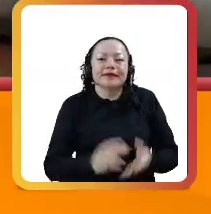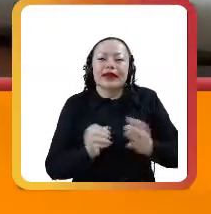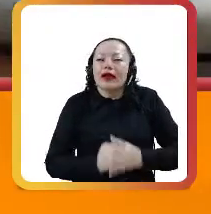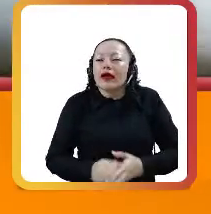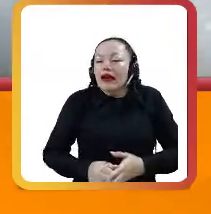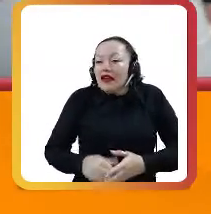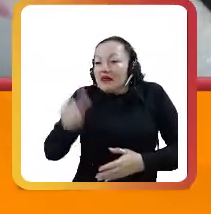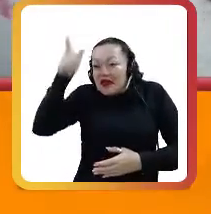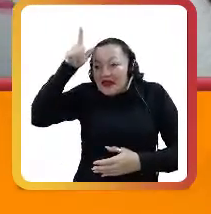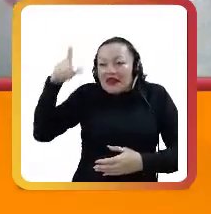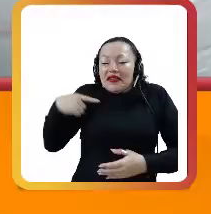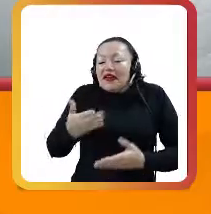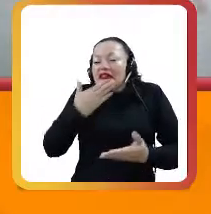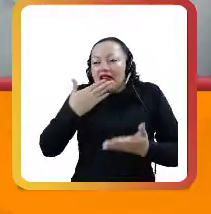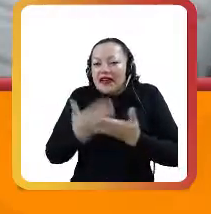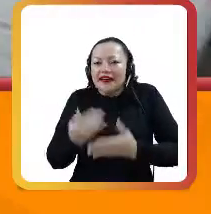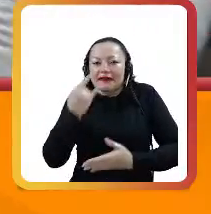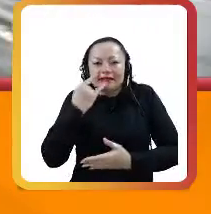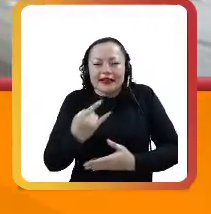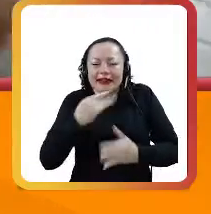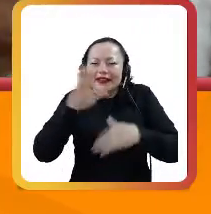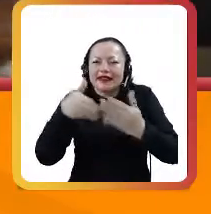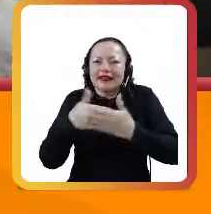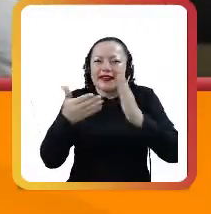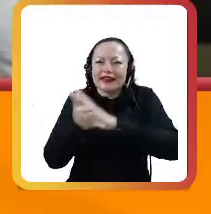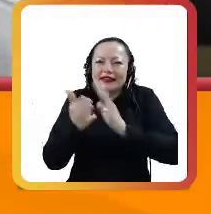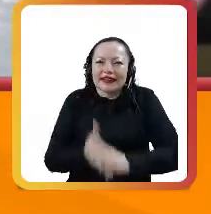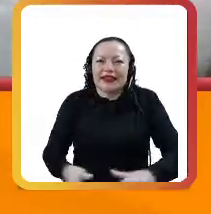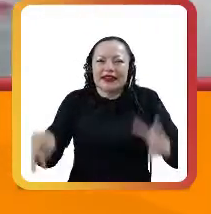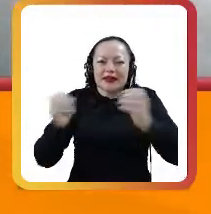Laurita, pues qué interesante, qué bueno que...